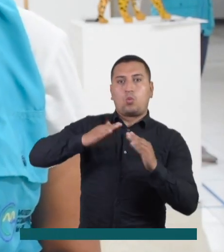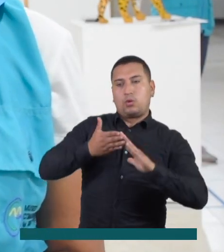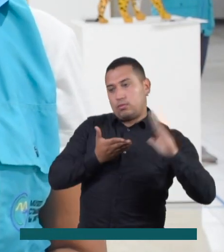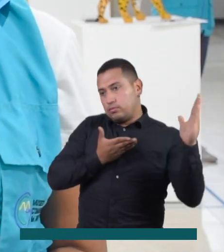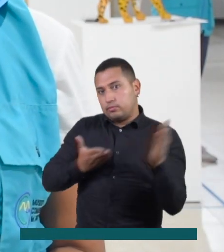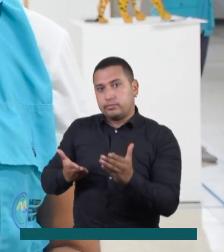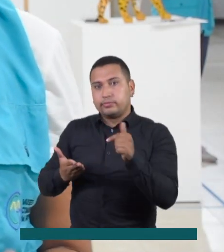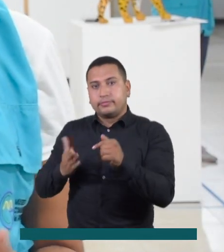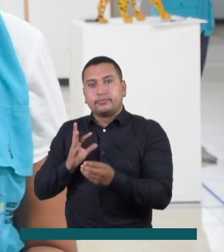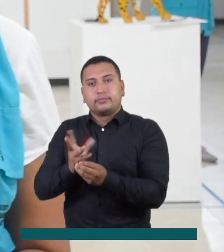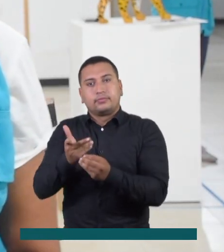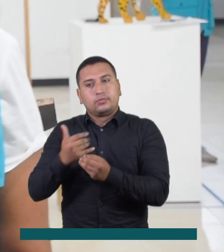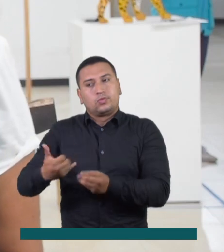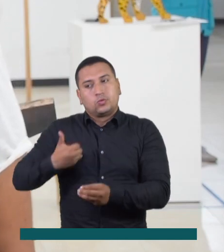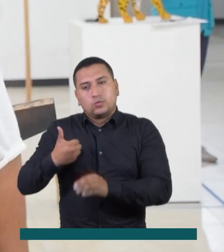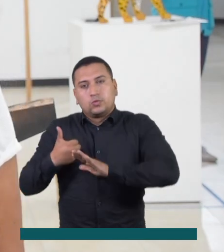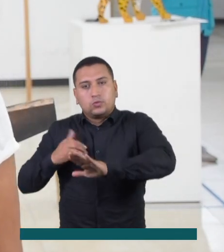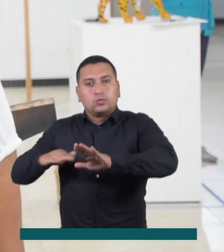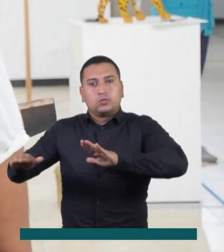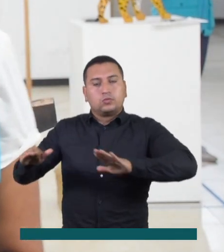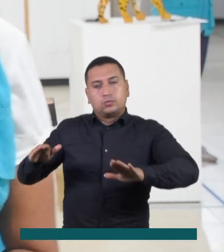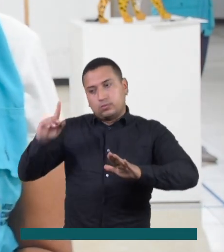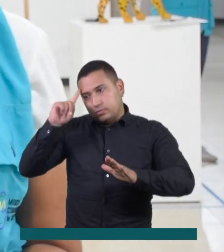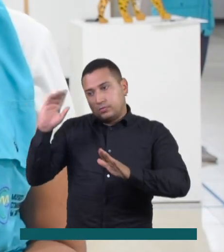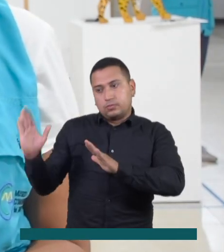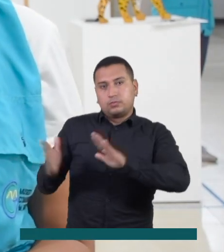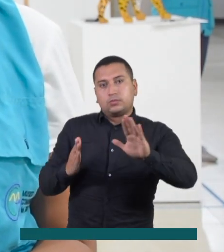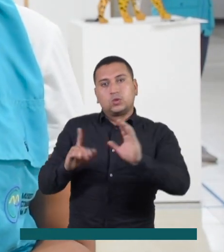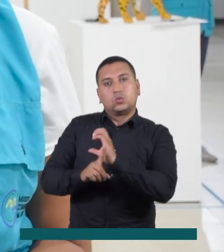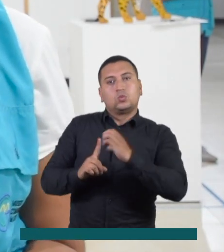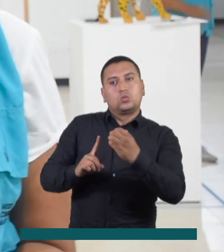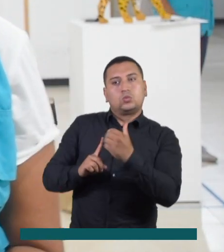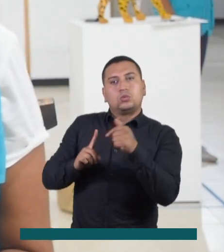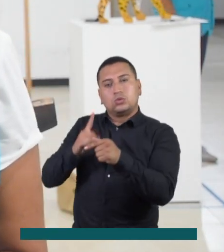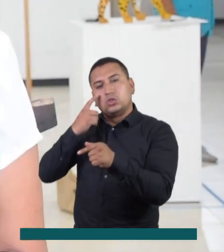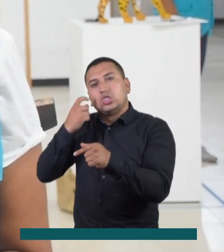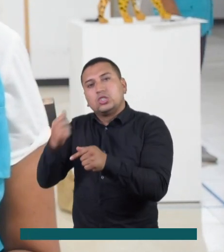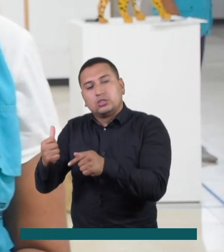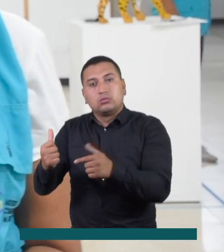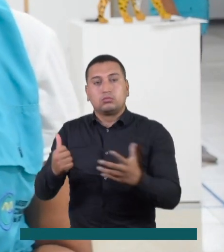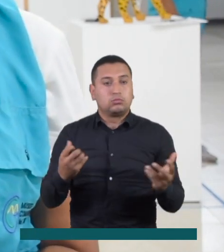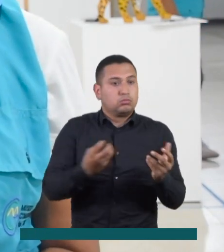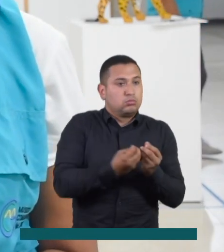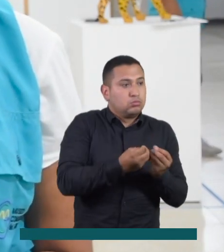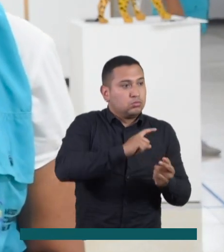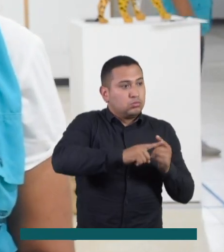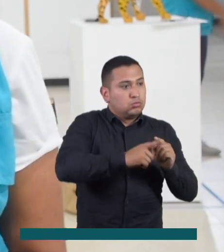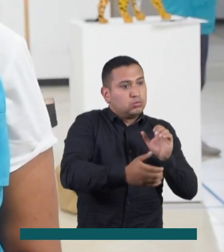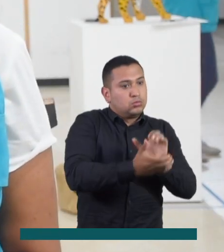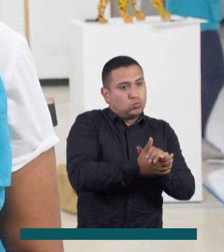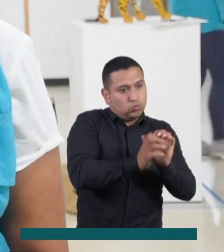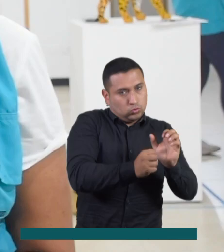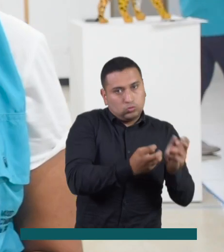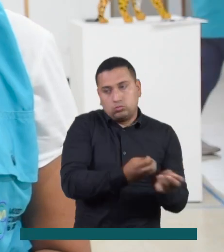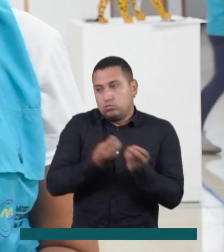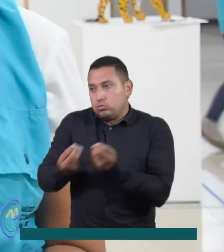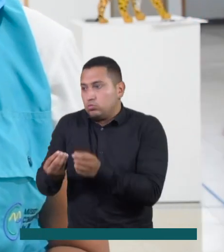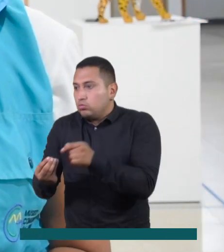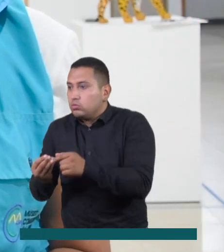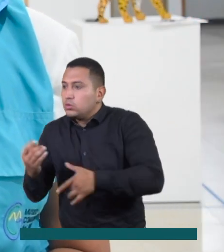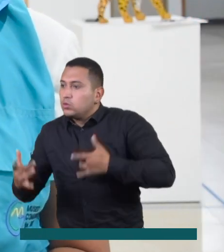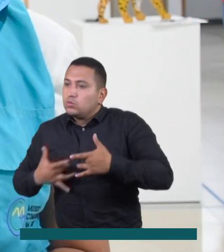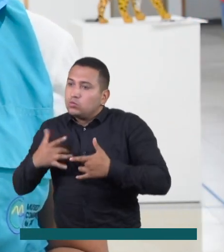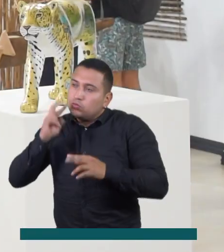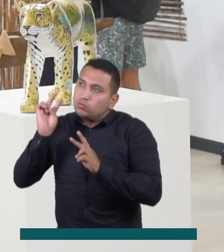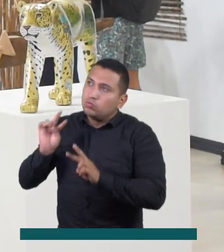arte joven, para que tengamos un buen plan cultural, una buena salida con los amigos, un buen momento para compartir y disfrutar